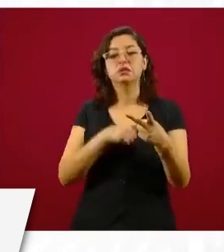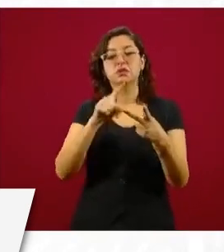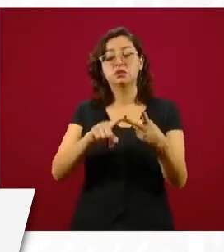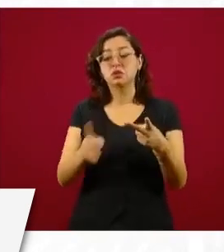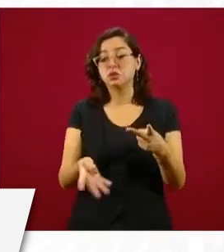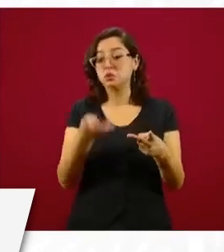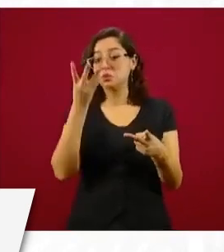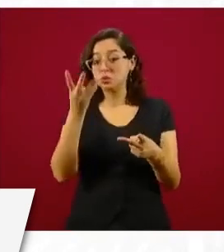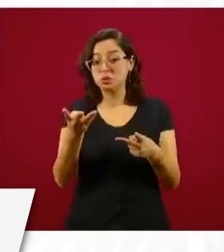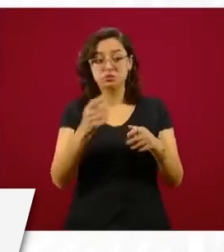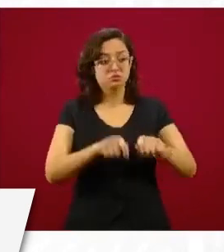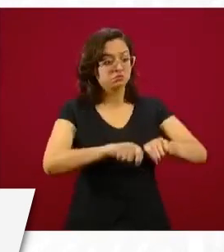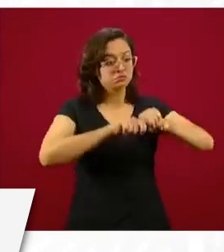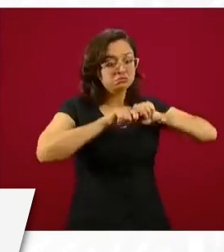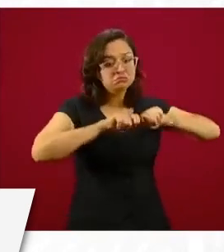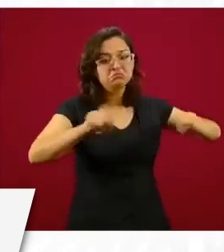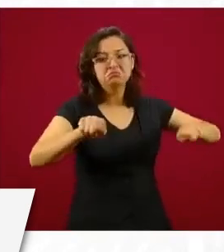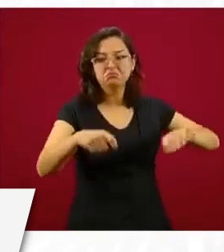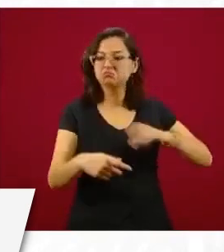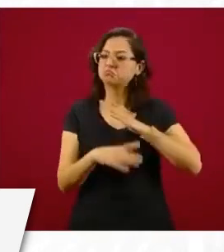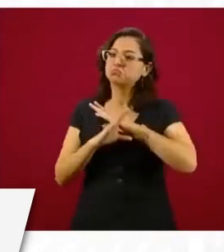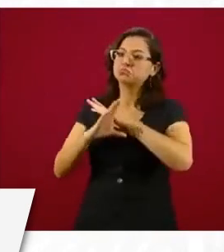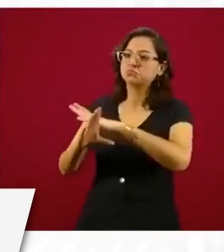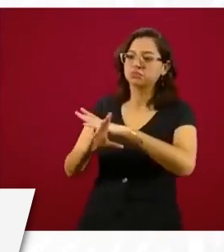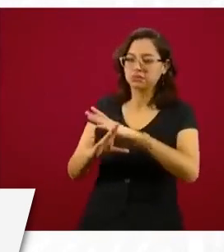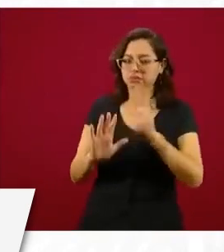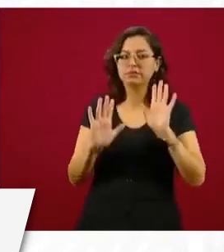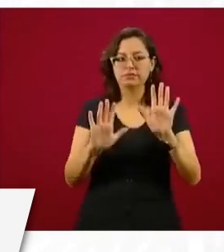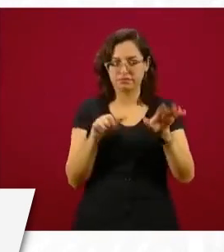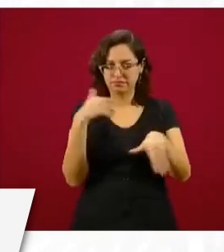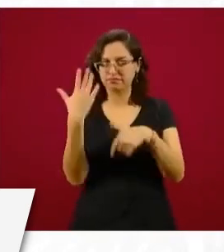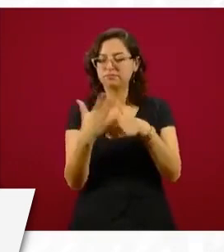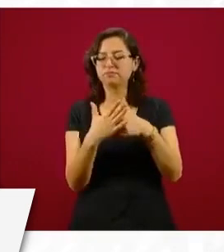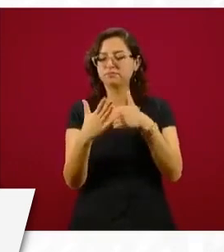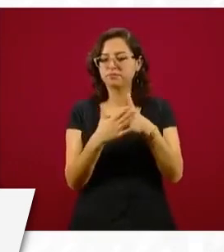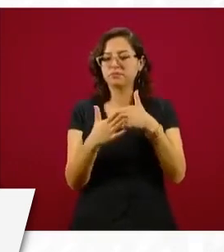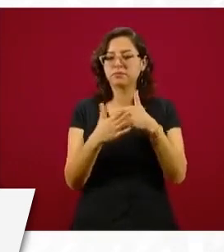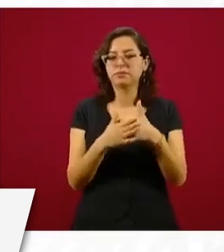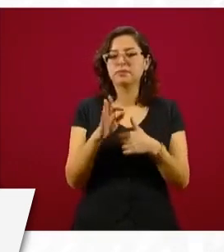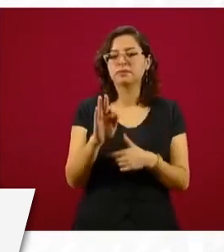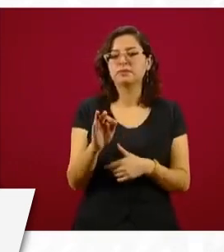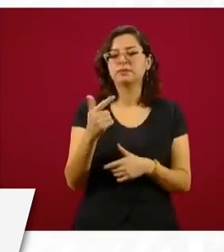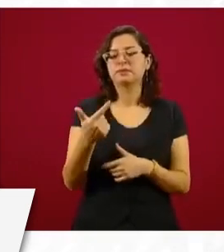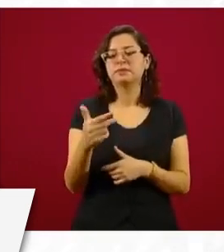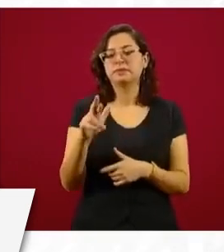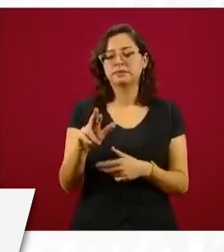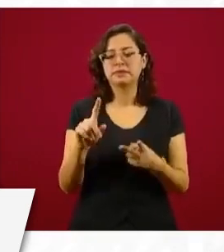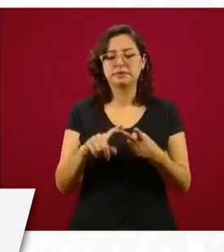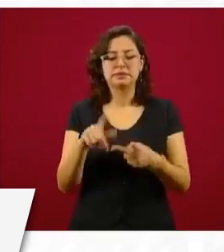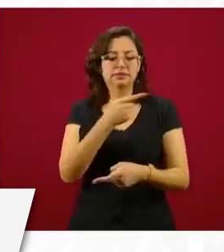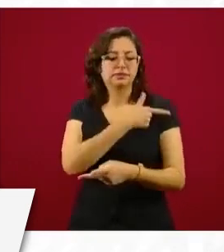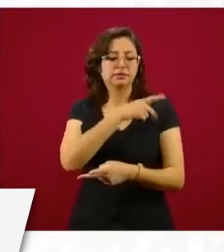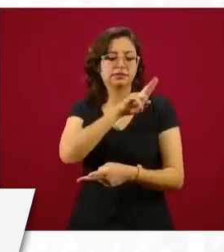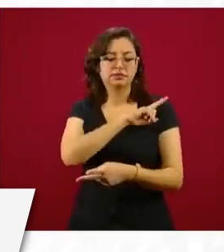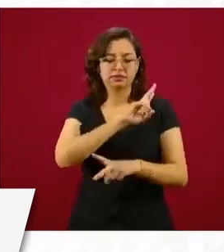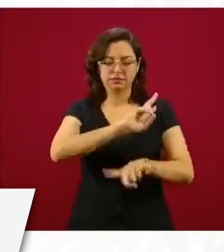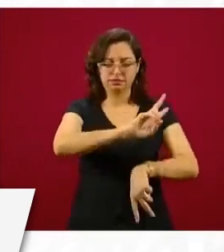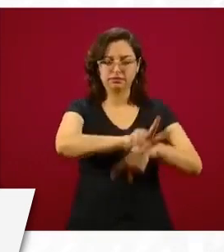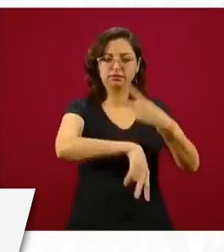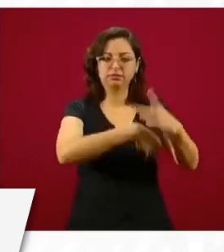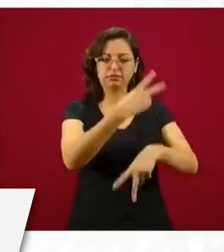a que pudiéramos colocar los sellos, pero las estaremos atendiendo con el apoyo de la Fiscalía General de la República y la Guardia Nacional, que a ambas